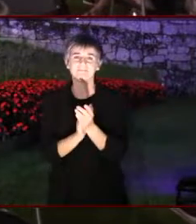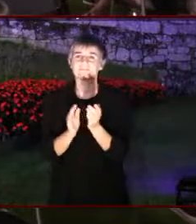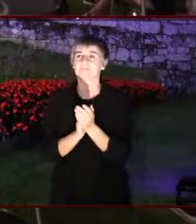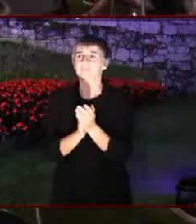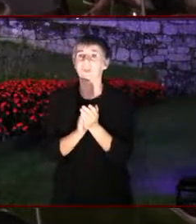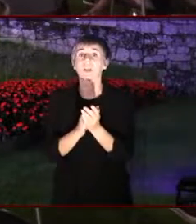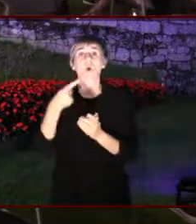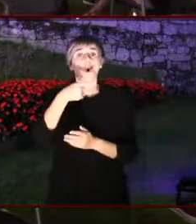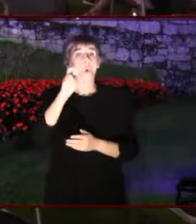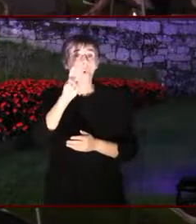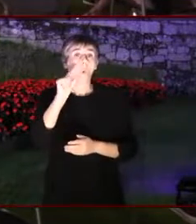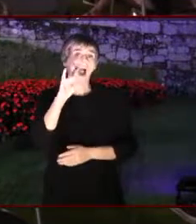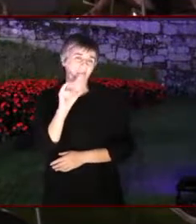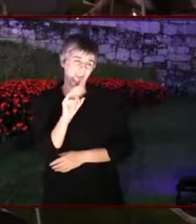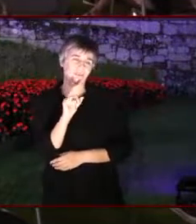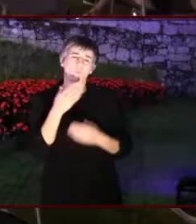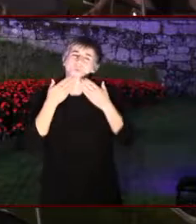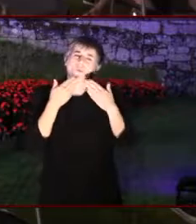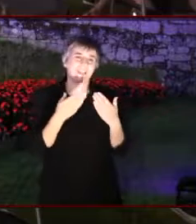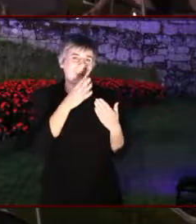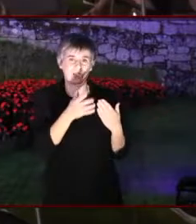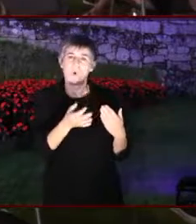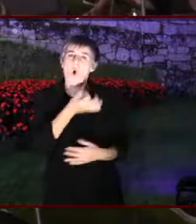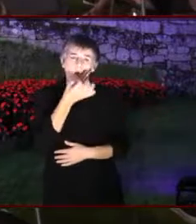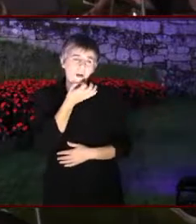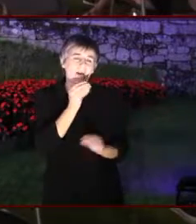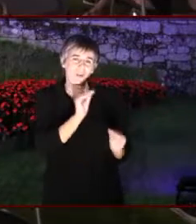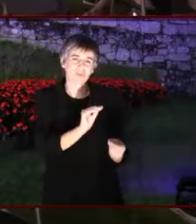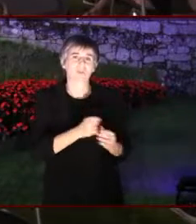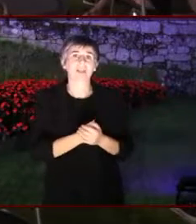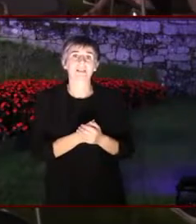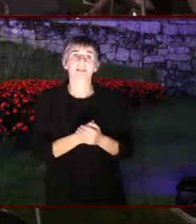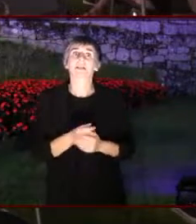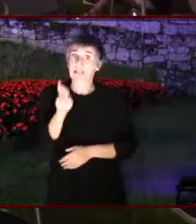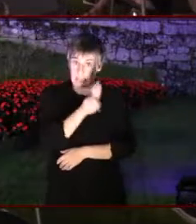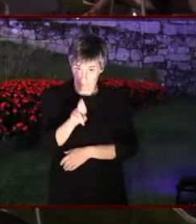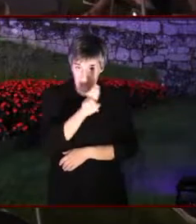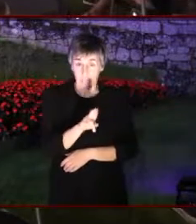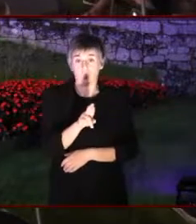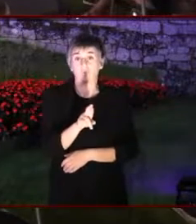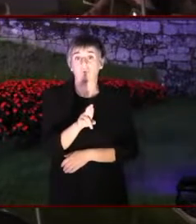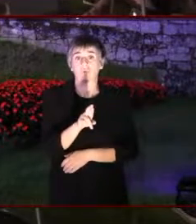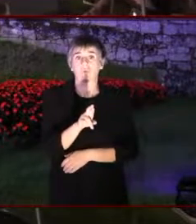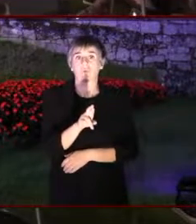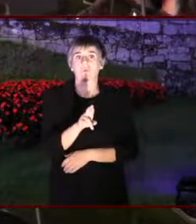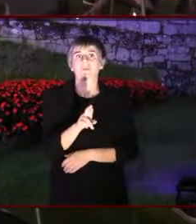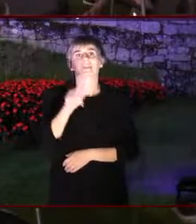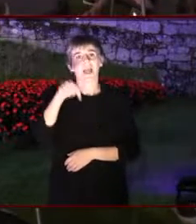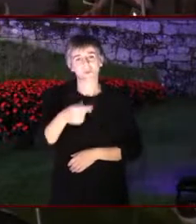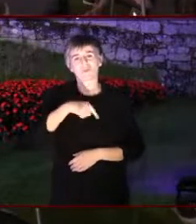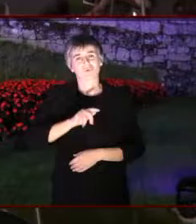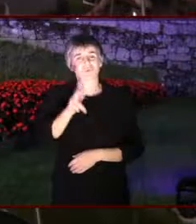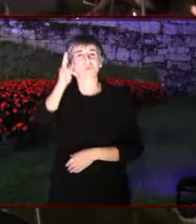Wadi, moitísimas grazas por todas as túas palabras. Repetimos, é un luxo tamén